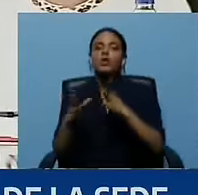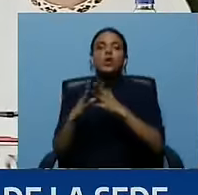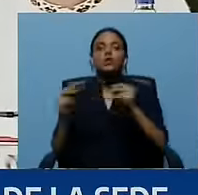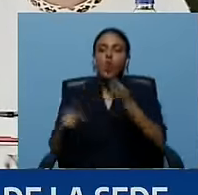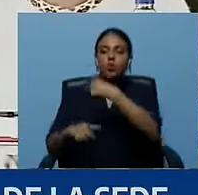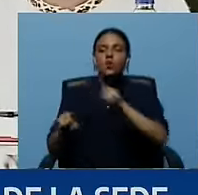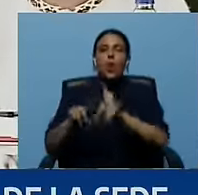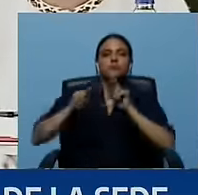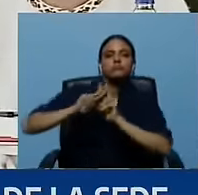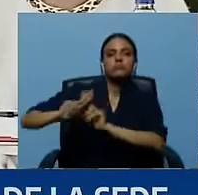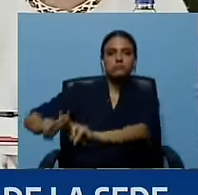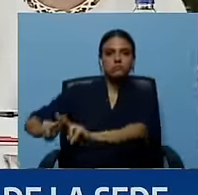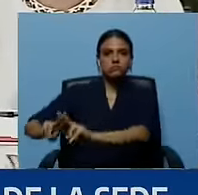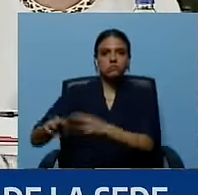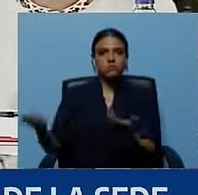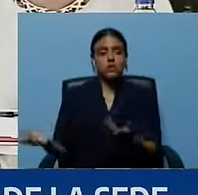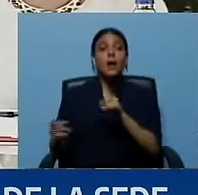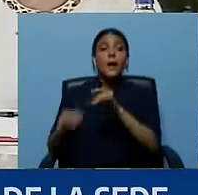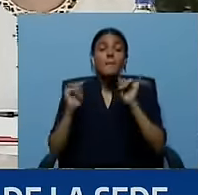La energía nuclear